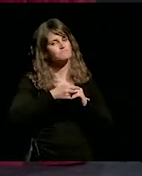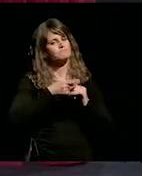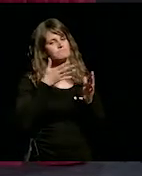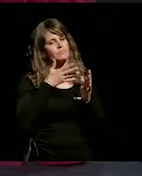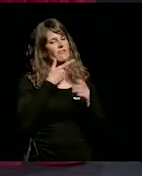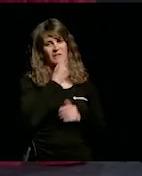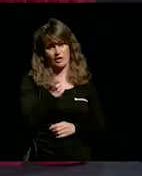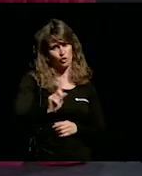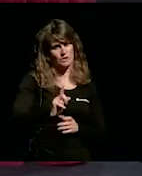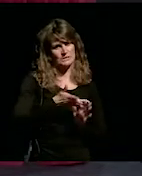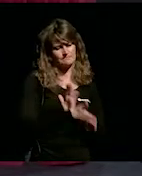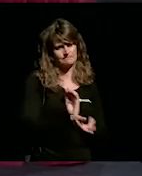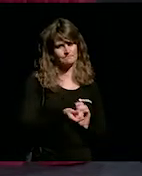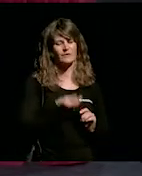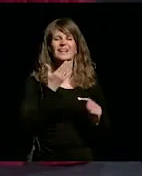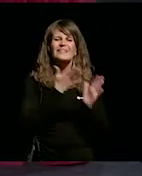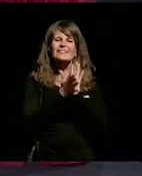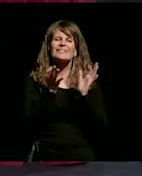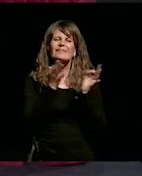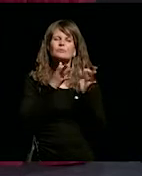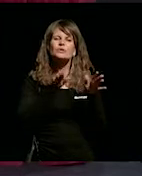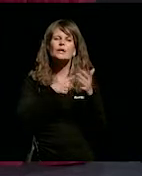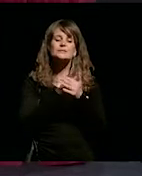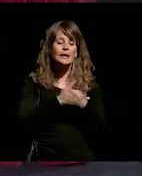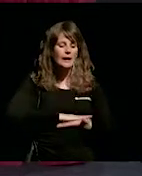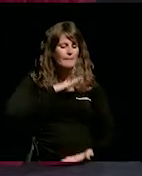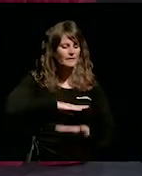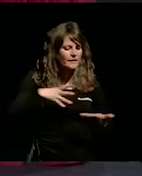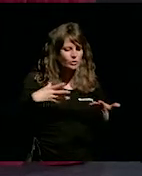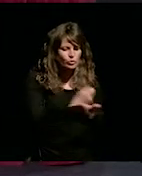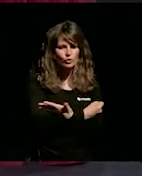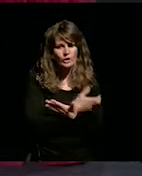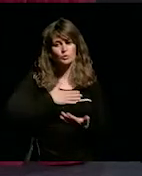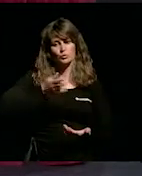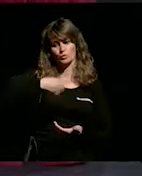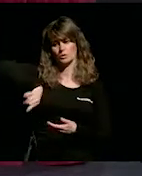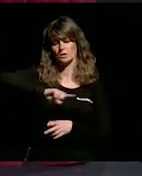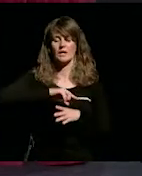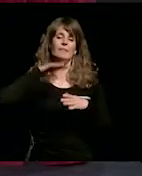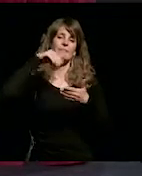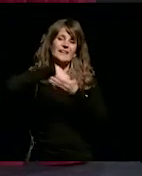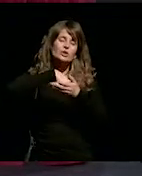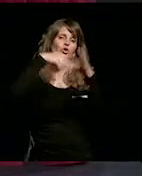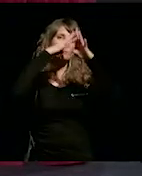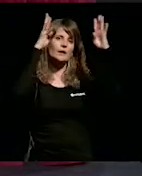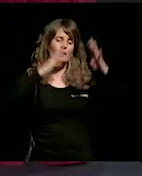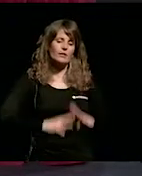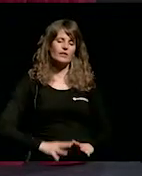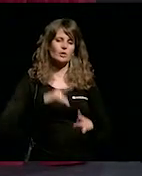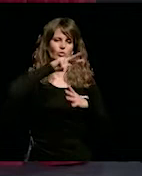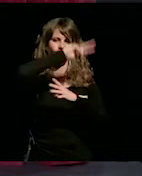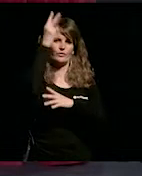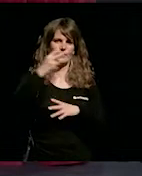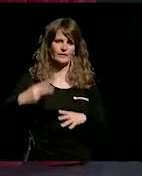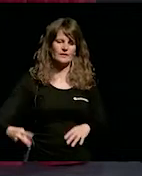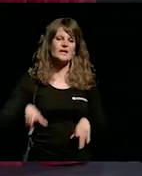veces no es tan fácil. Hay que ponerse a la altura de toda la capacidad actoral de nuestros artistas circenses. Hay que reinventar